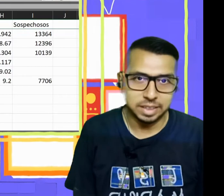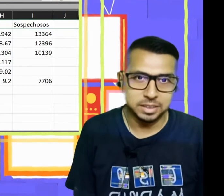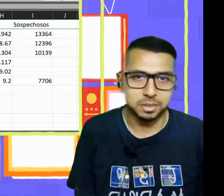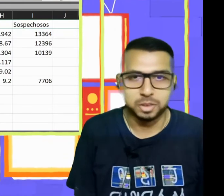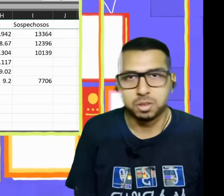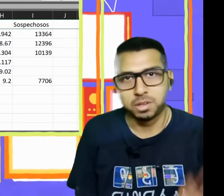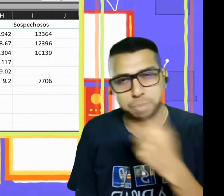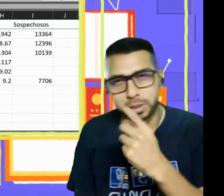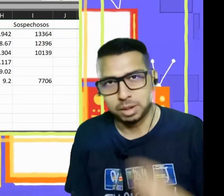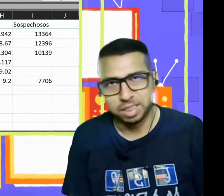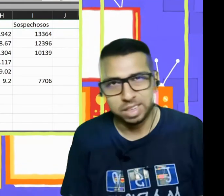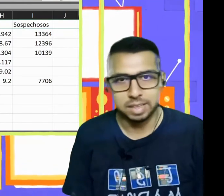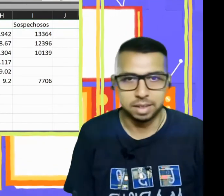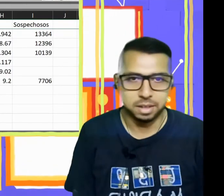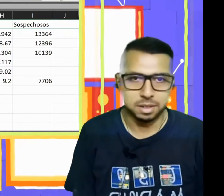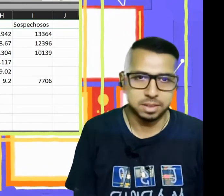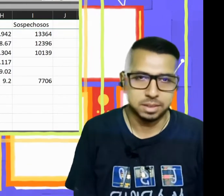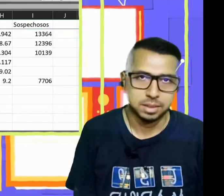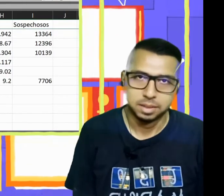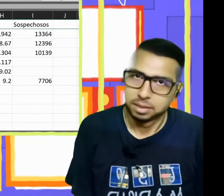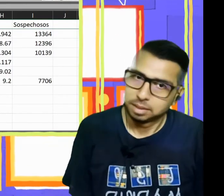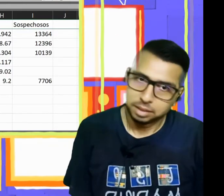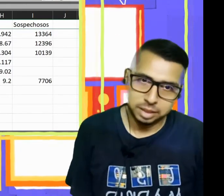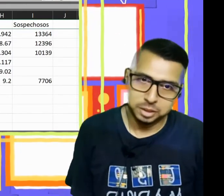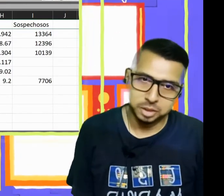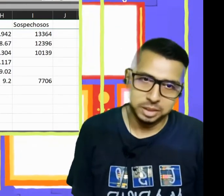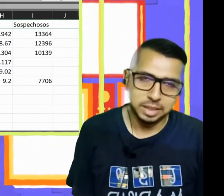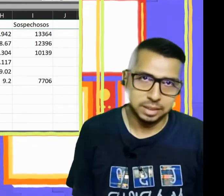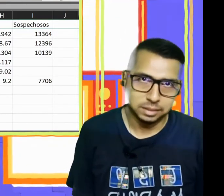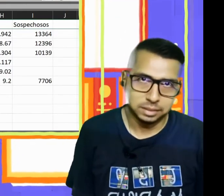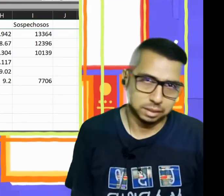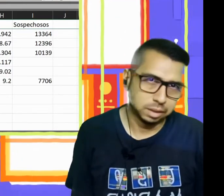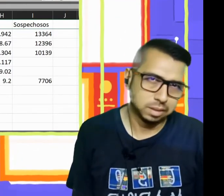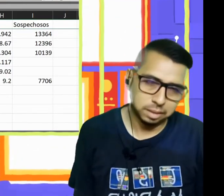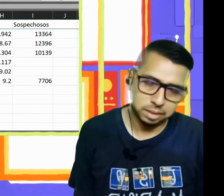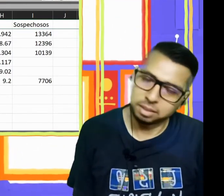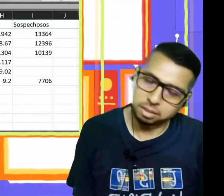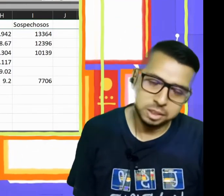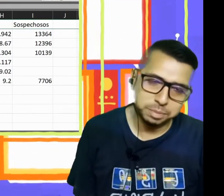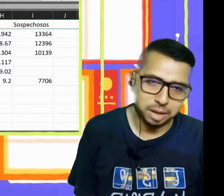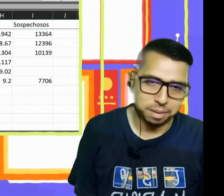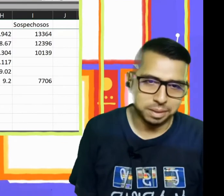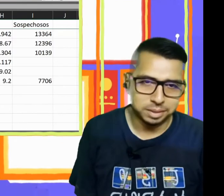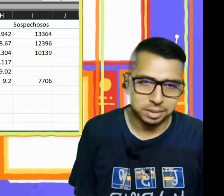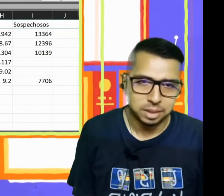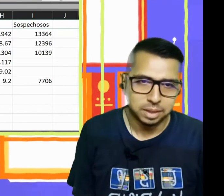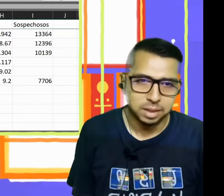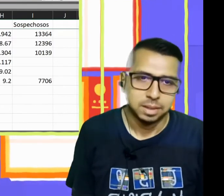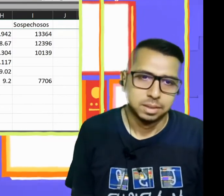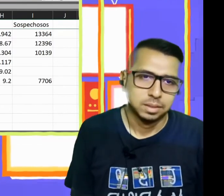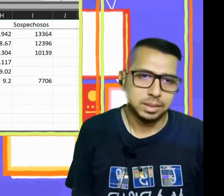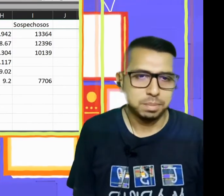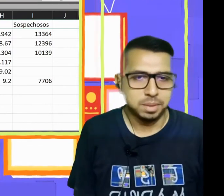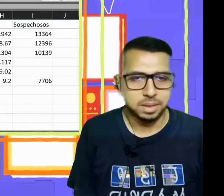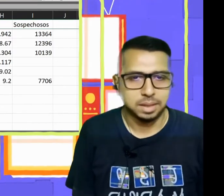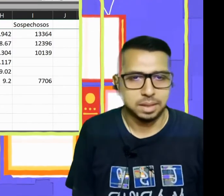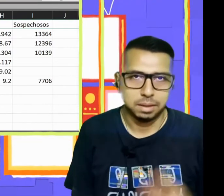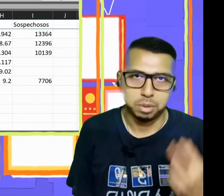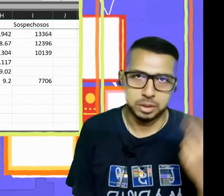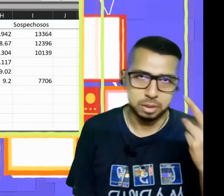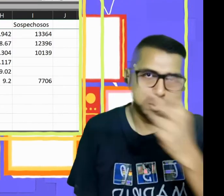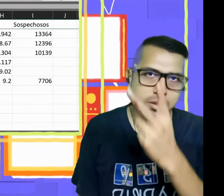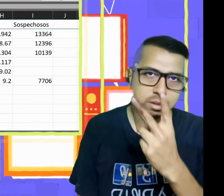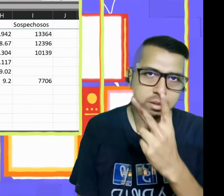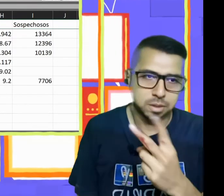1.043 casos con respecto al día anterior, que esto sí ya es, no se esperaba, ¿no? Y también,